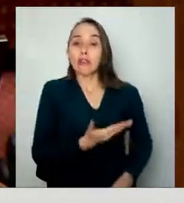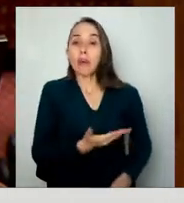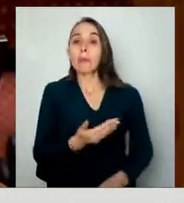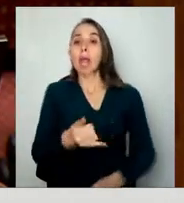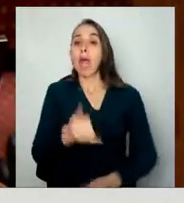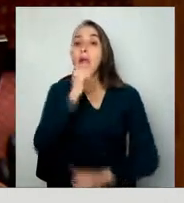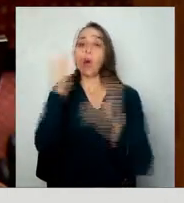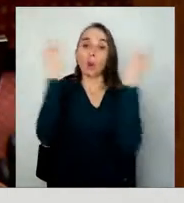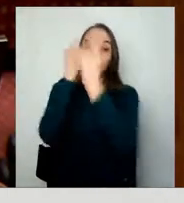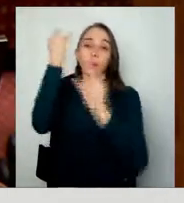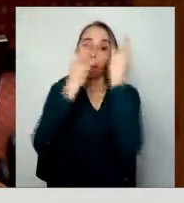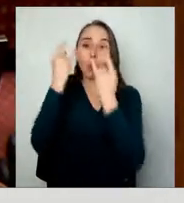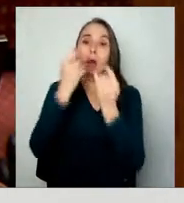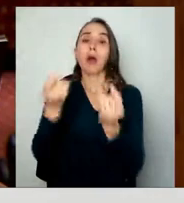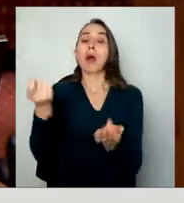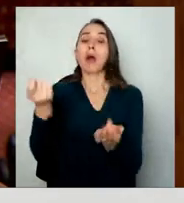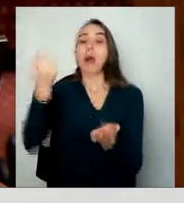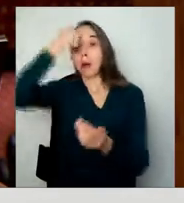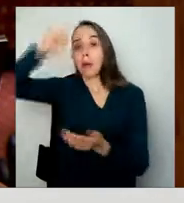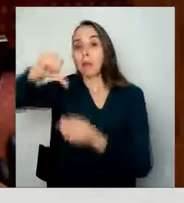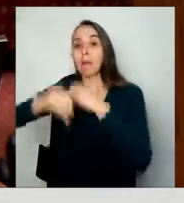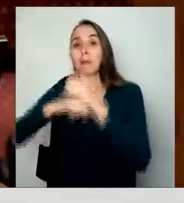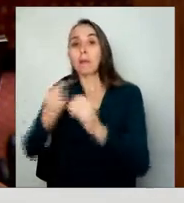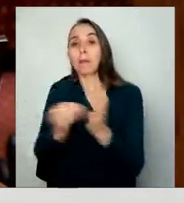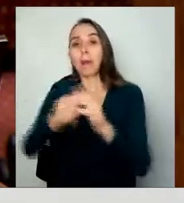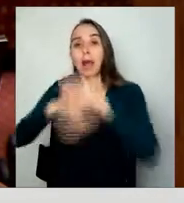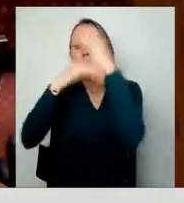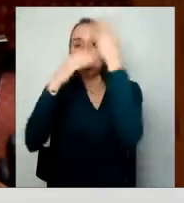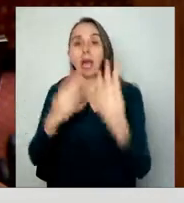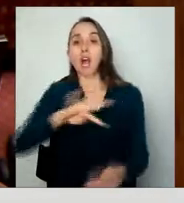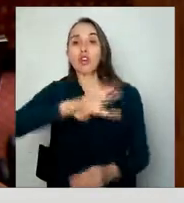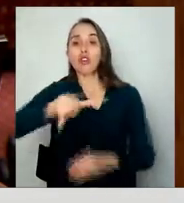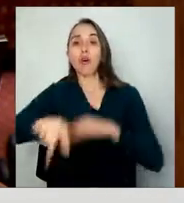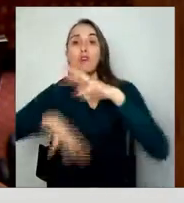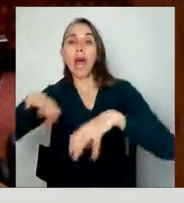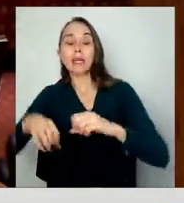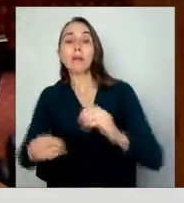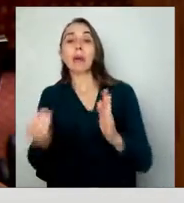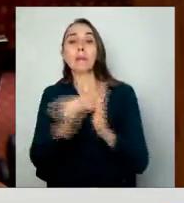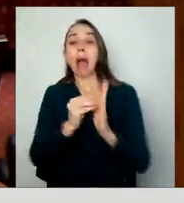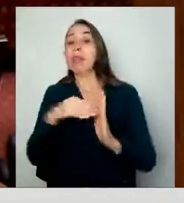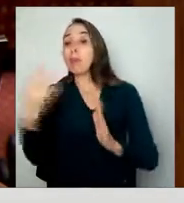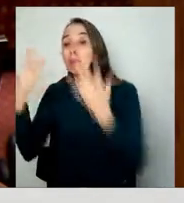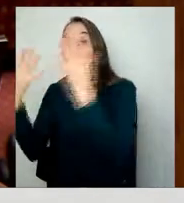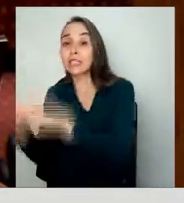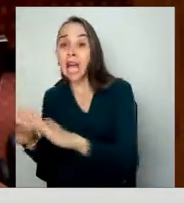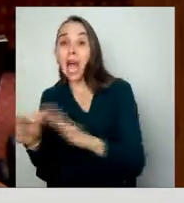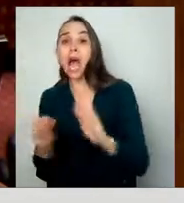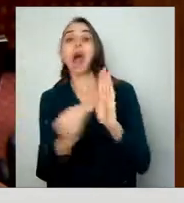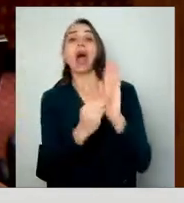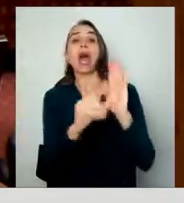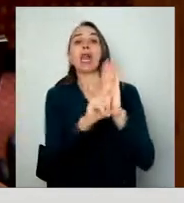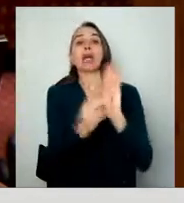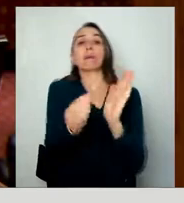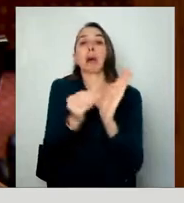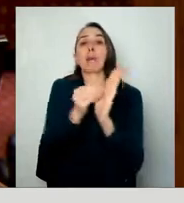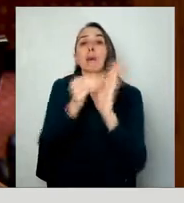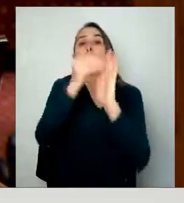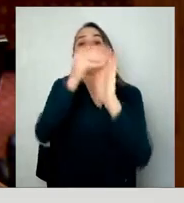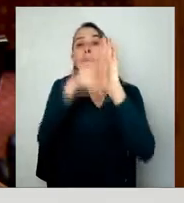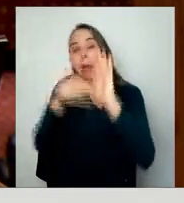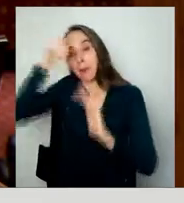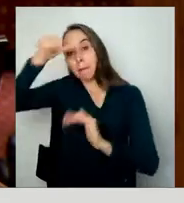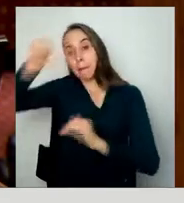aumentan los delitos de abigeato se aumentan las penas etcétera etcétera y aquí claramente es una situación de probidad que no estaba